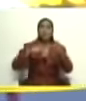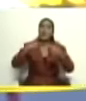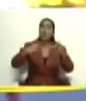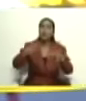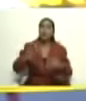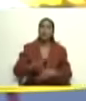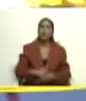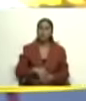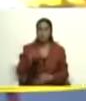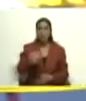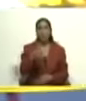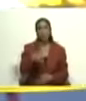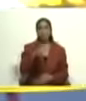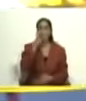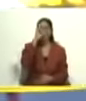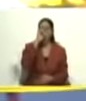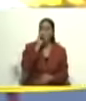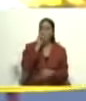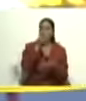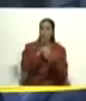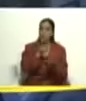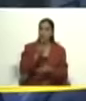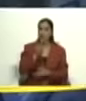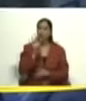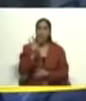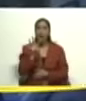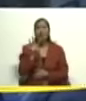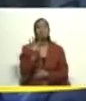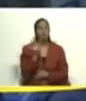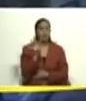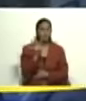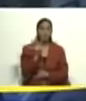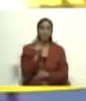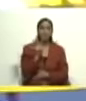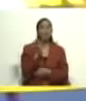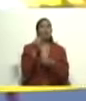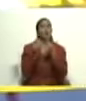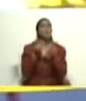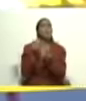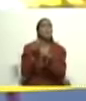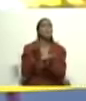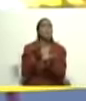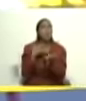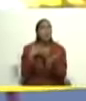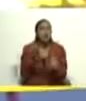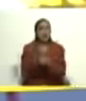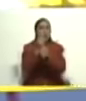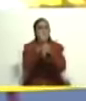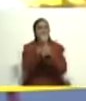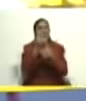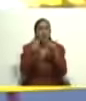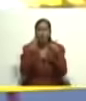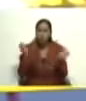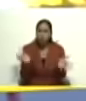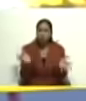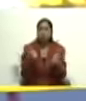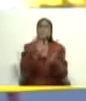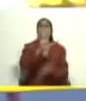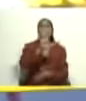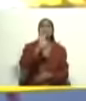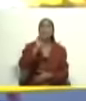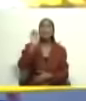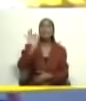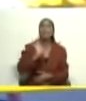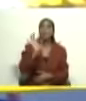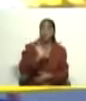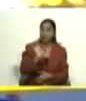tenemos como planteamiento recuperar el 50% de la producción de ferrominera del Orinoco,